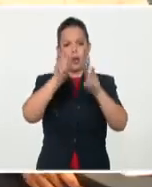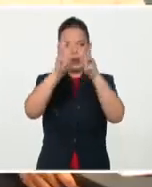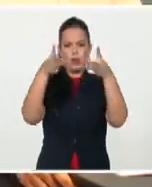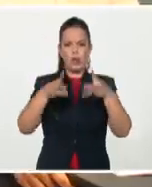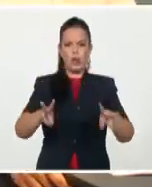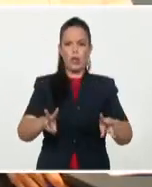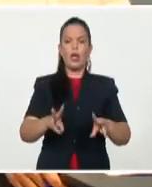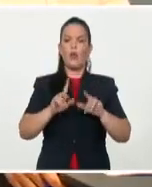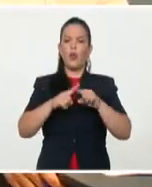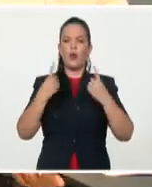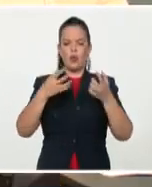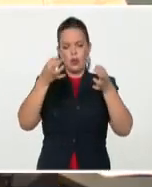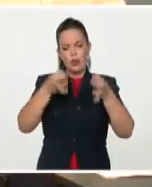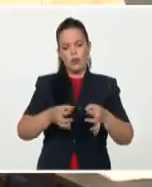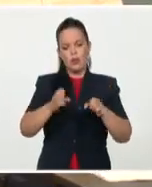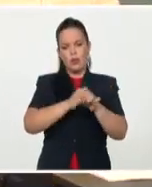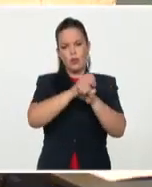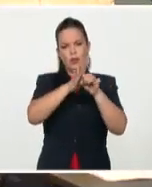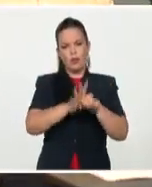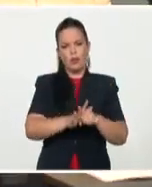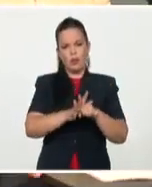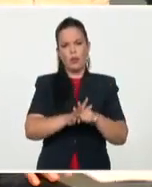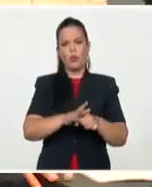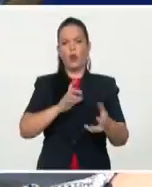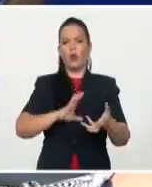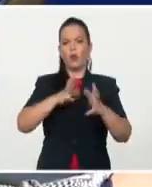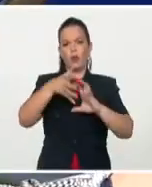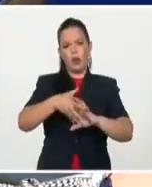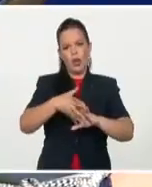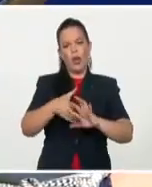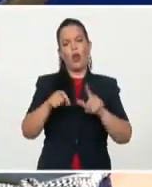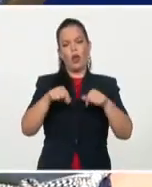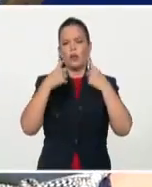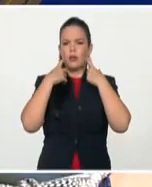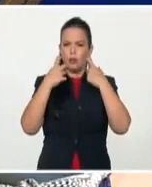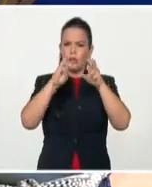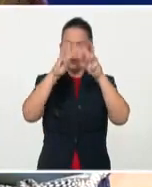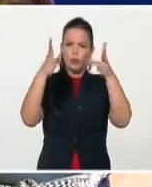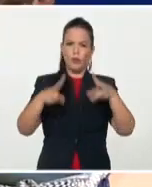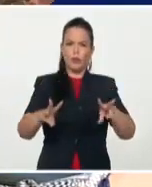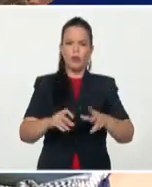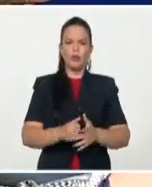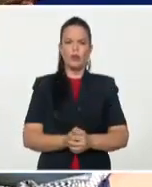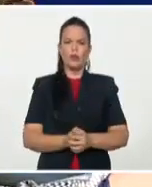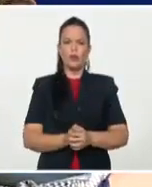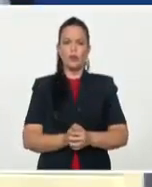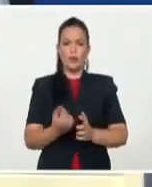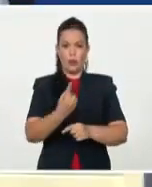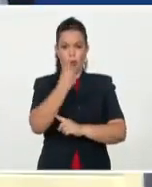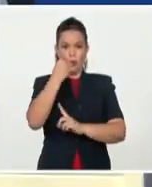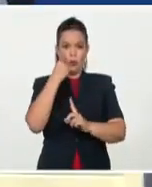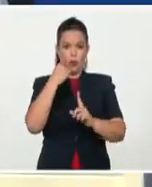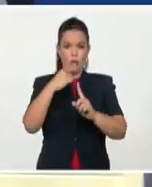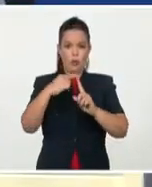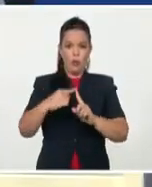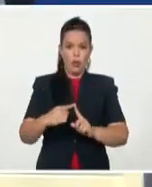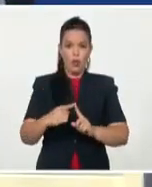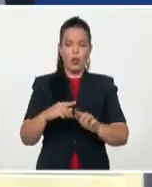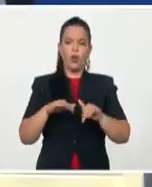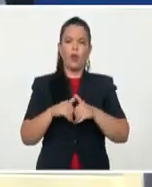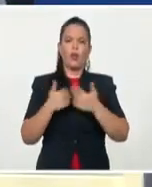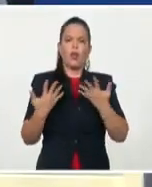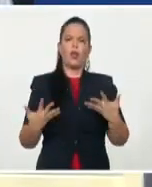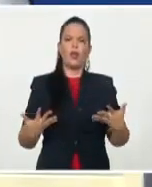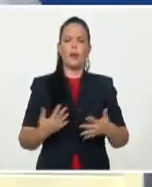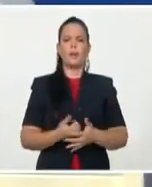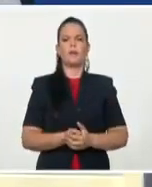pandemia, donde las redes sociales comunitarias cobran protagonismo. Uno de nuestros propósitos, entre otros, está relacionado,